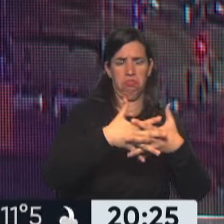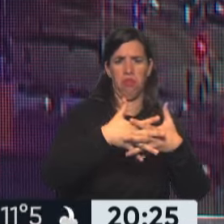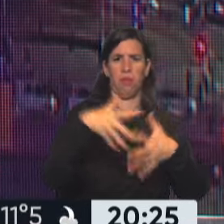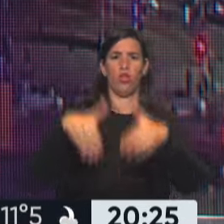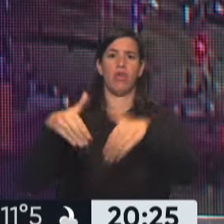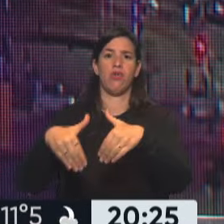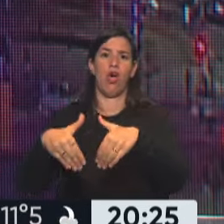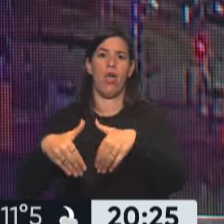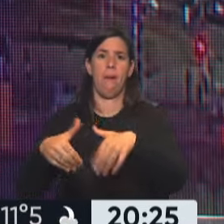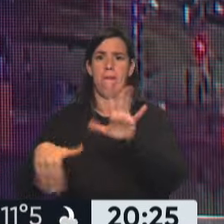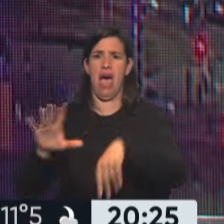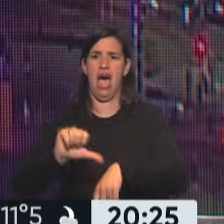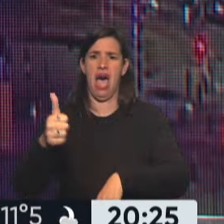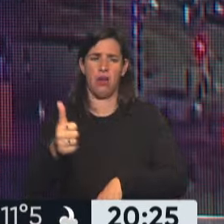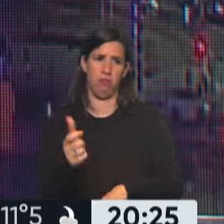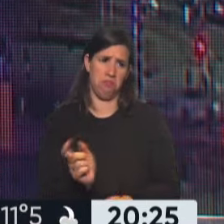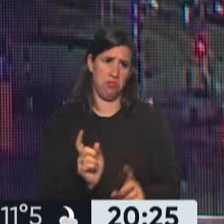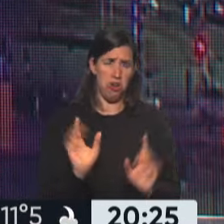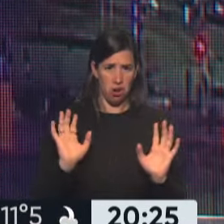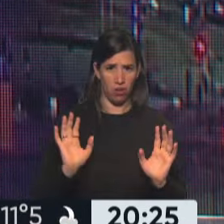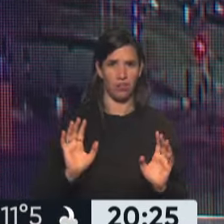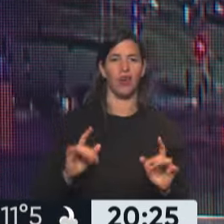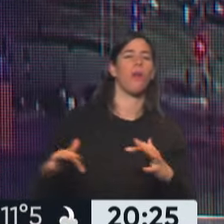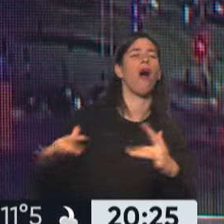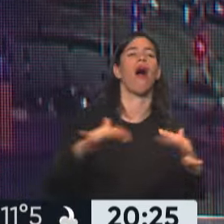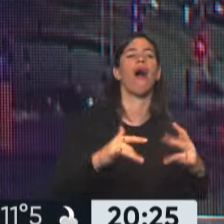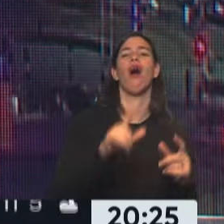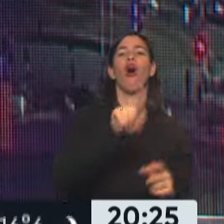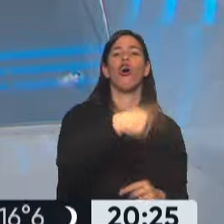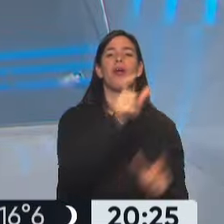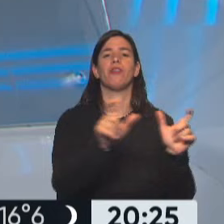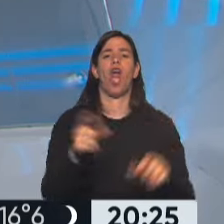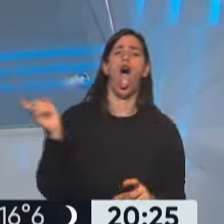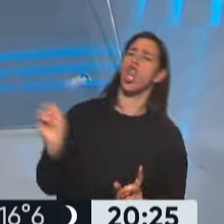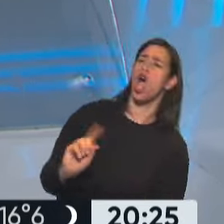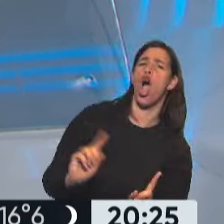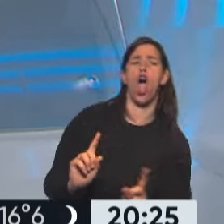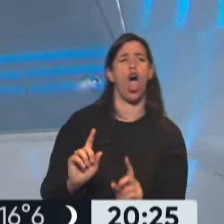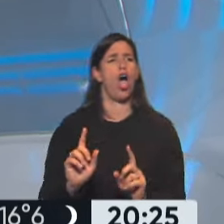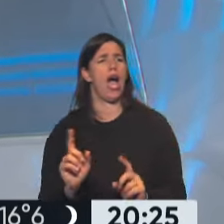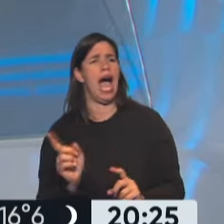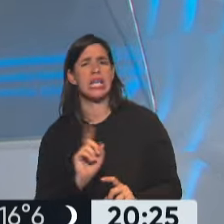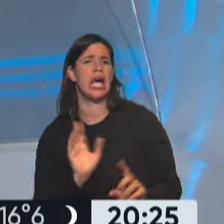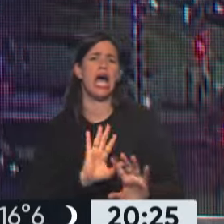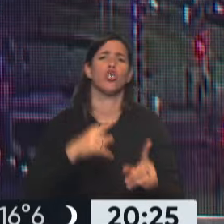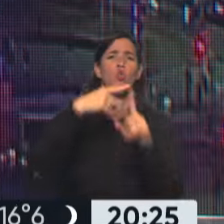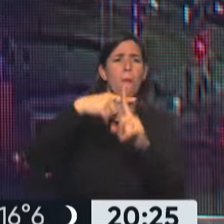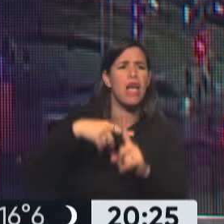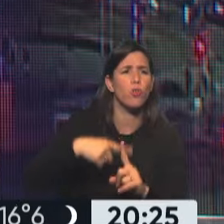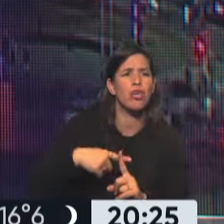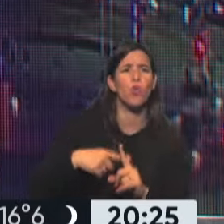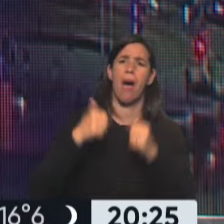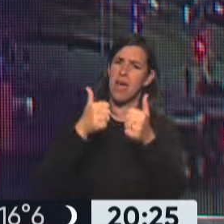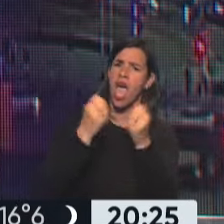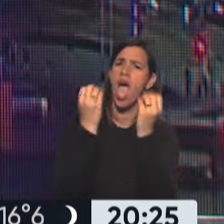Pro en este momento estará diciendo no pero no es así en realidad creo que sumamos cuando uno analiza el número fino